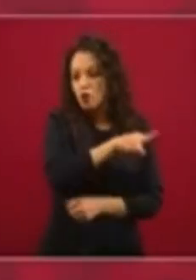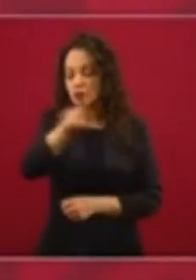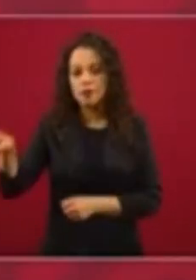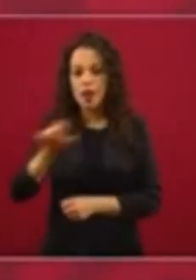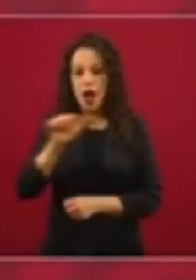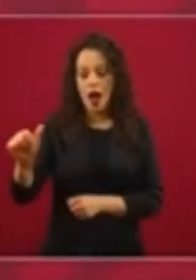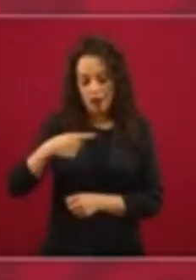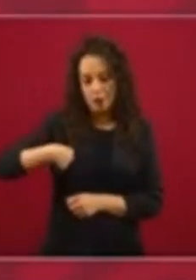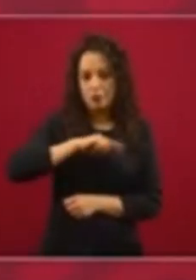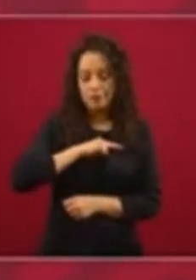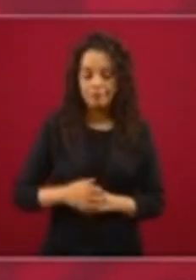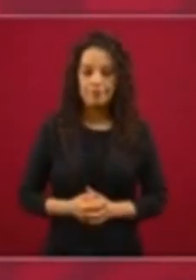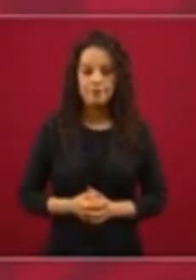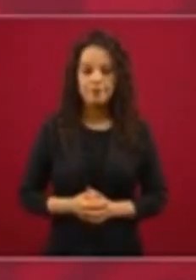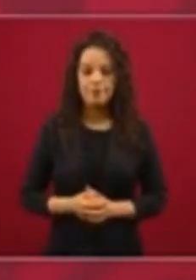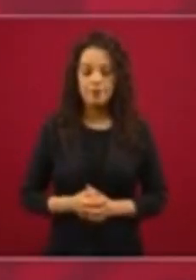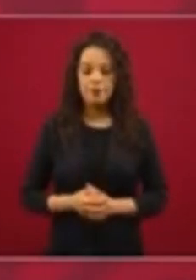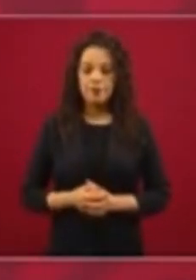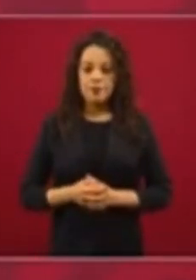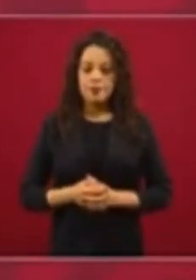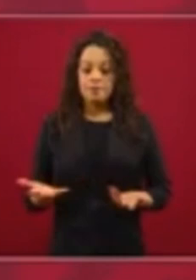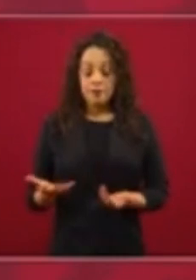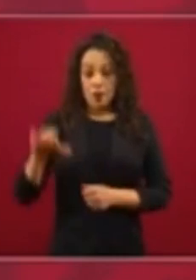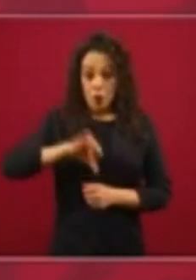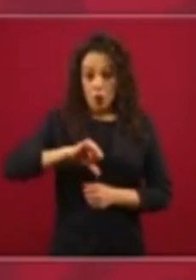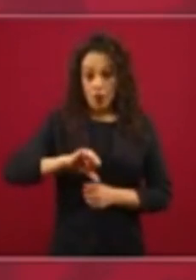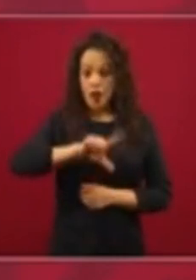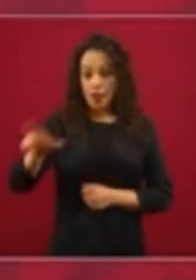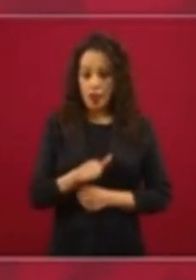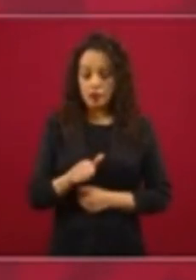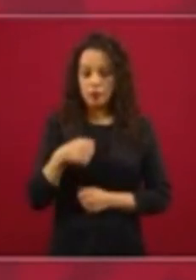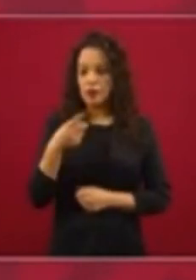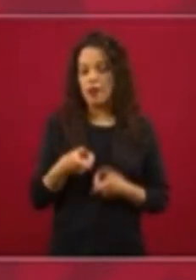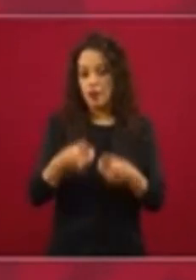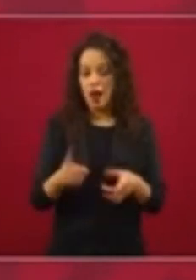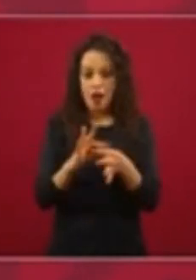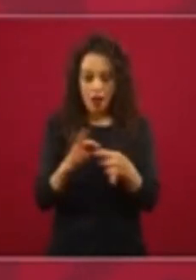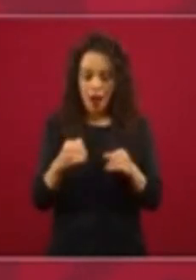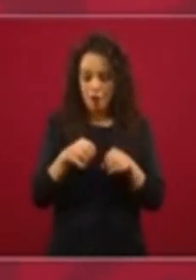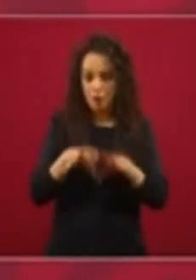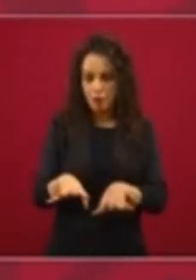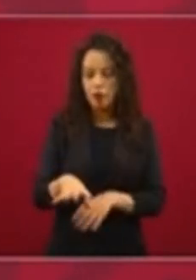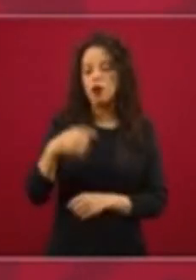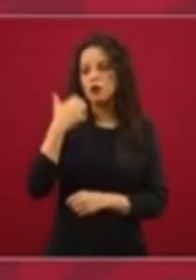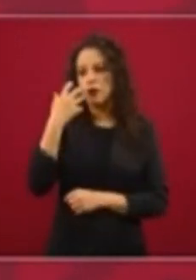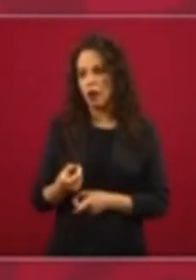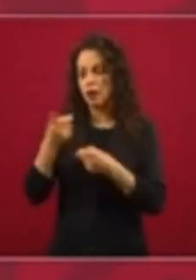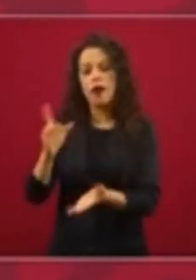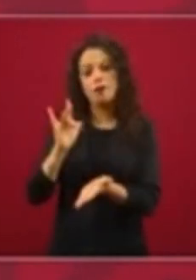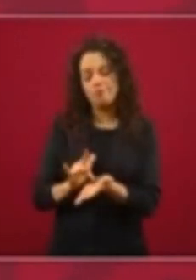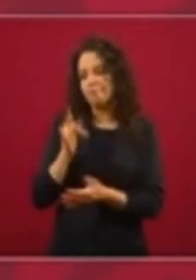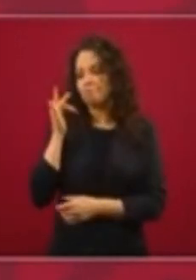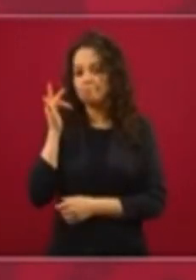Hoy, también después de informar, voy a agradecer el que me